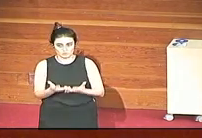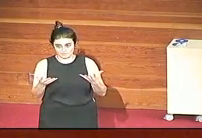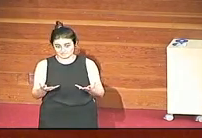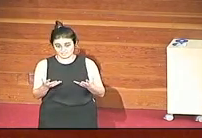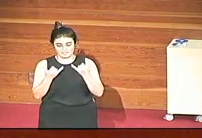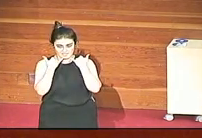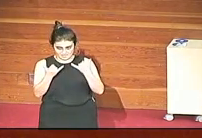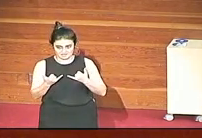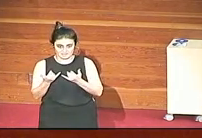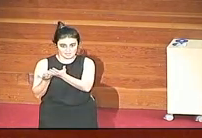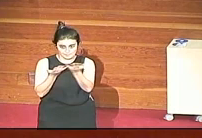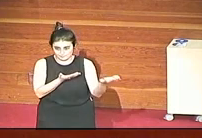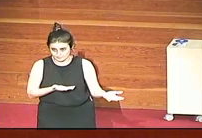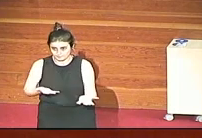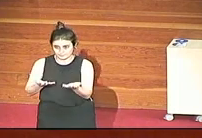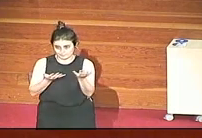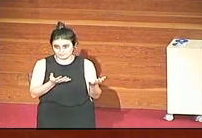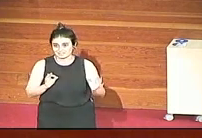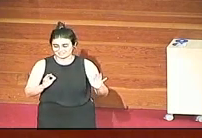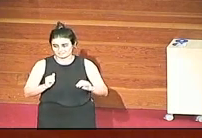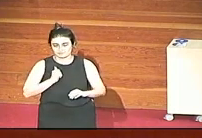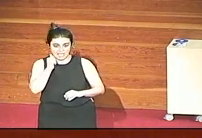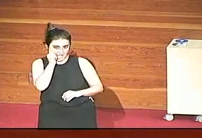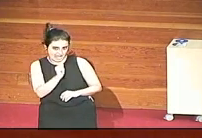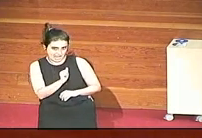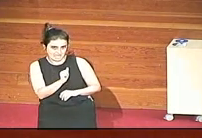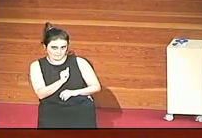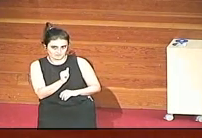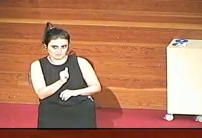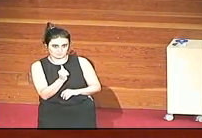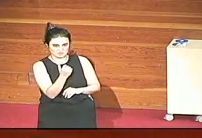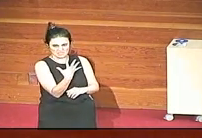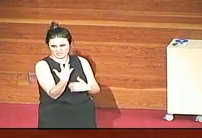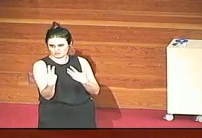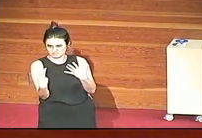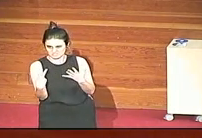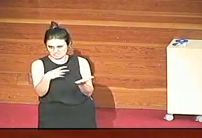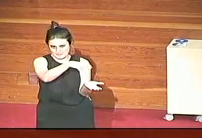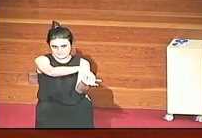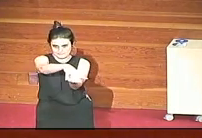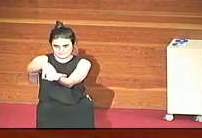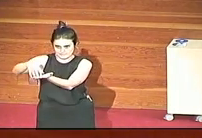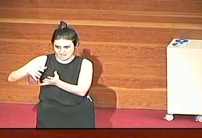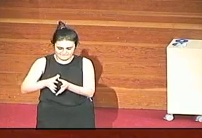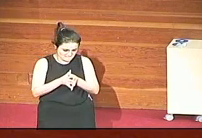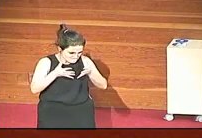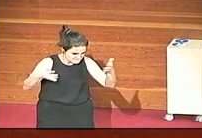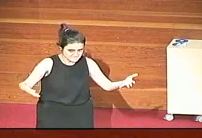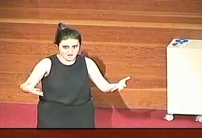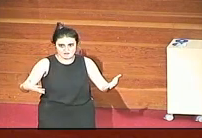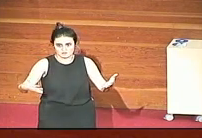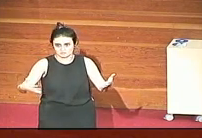eólica casualmente en álava con 5 o 7 parques pero bestiales o